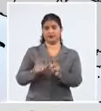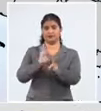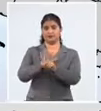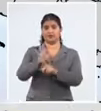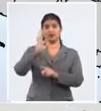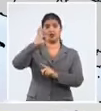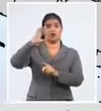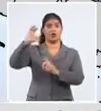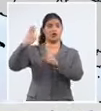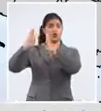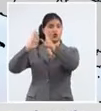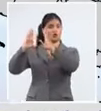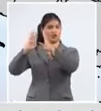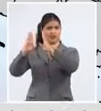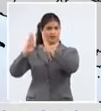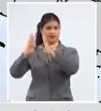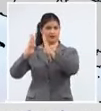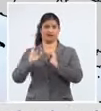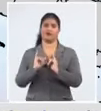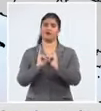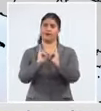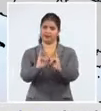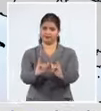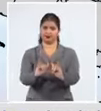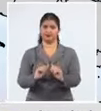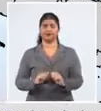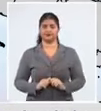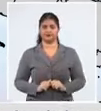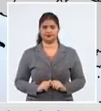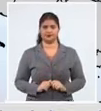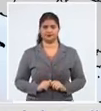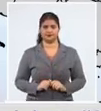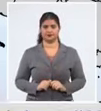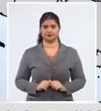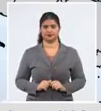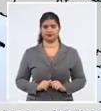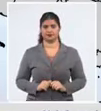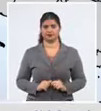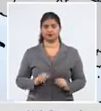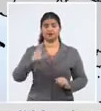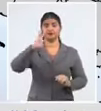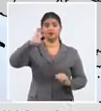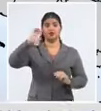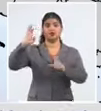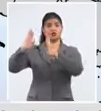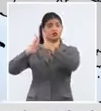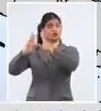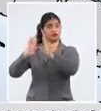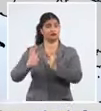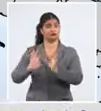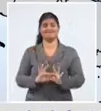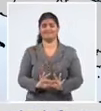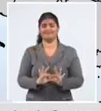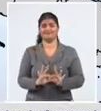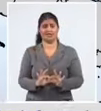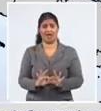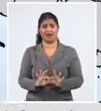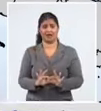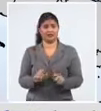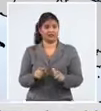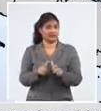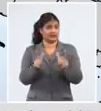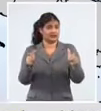el mapa que vemos ahora. Occidente, complejo, sobre todo Pinar del Río, una cifra